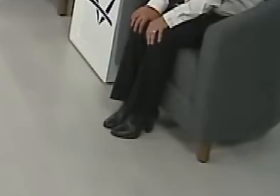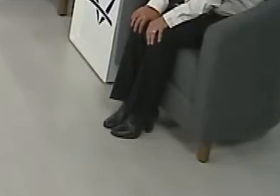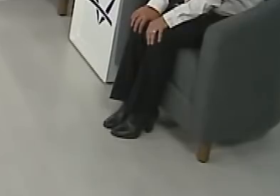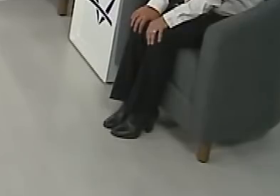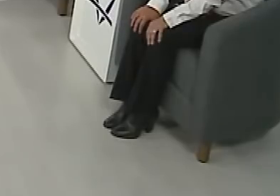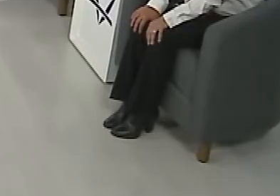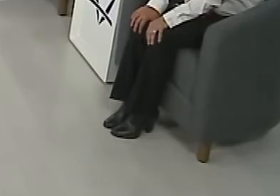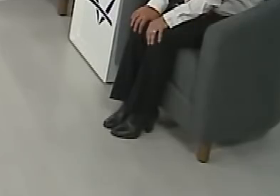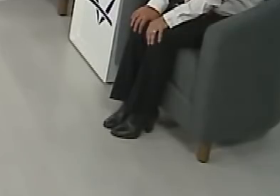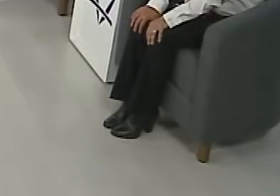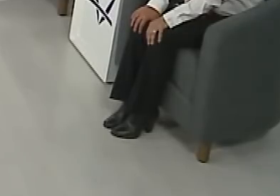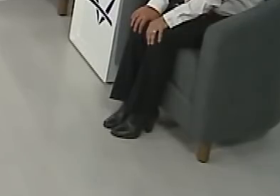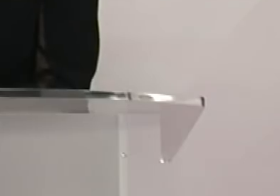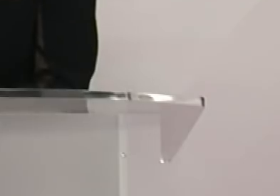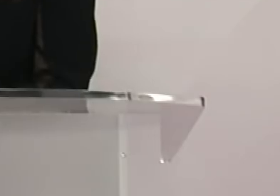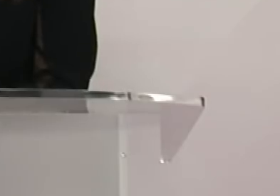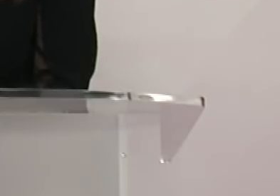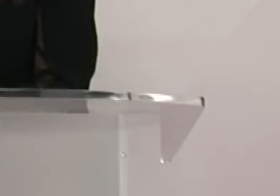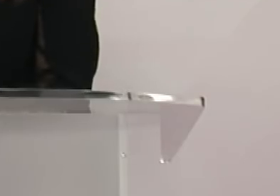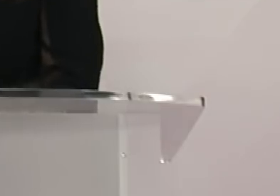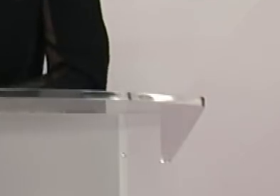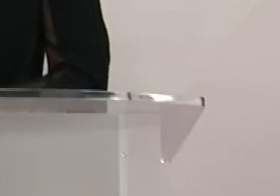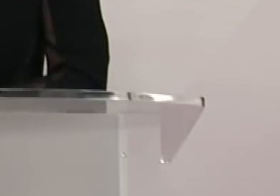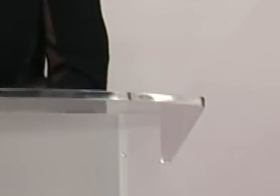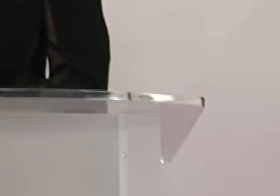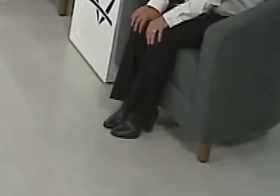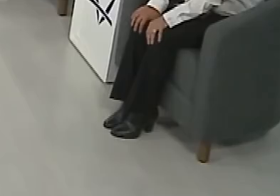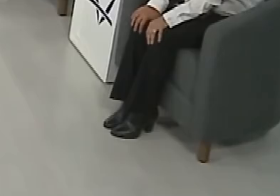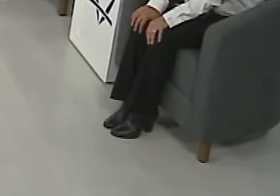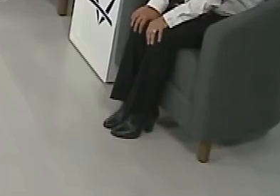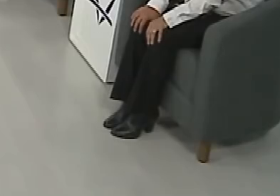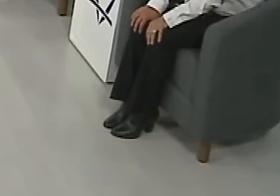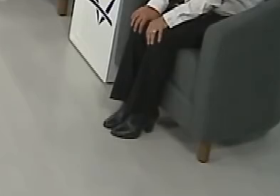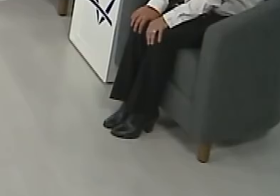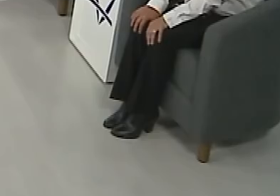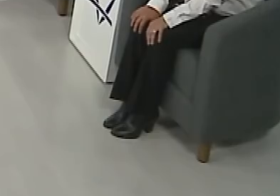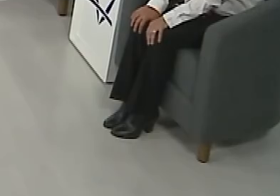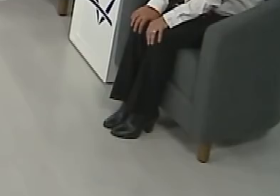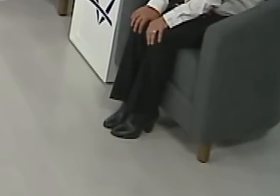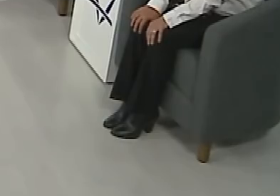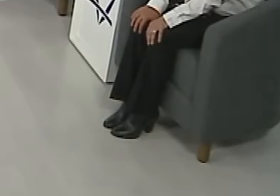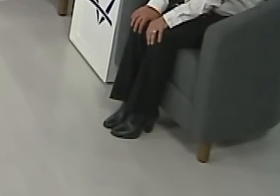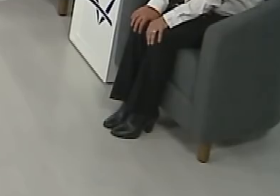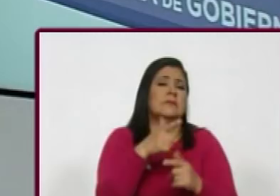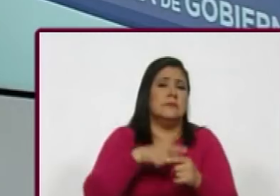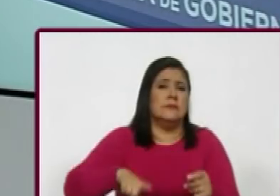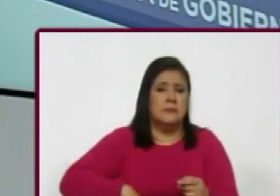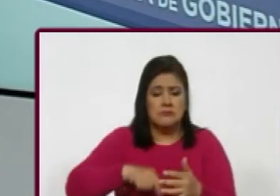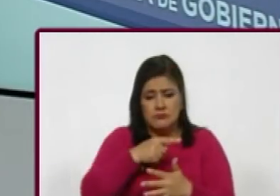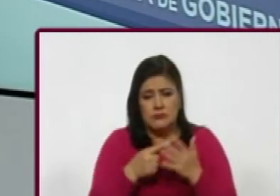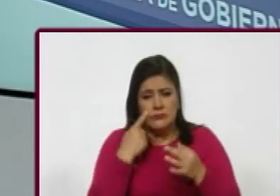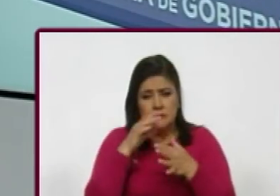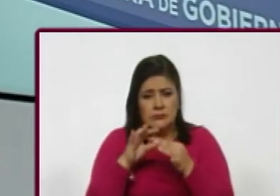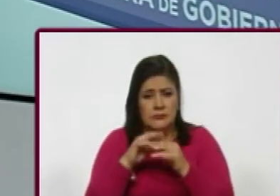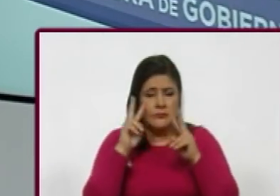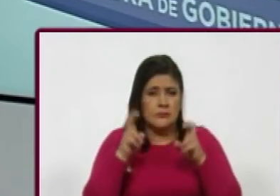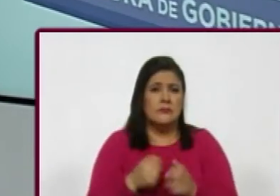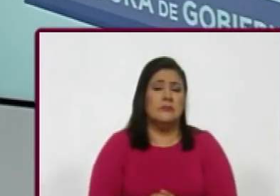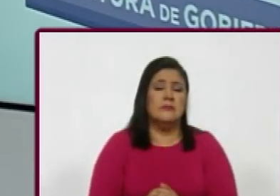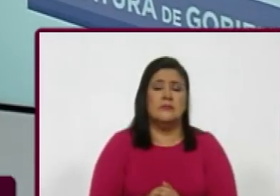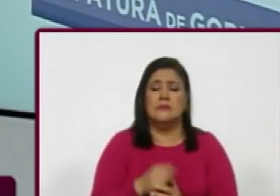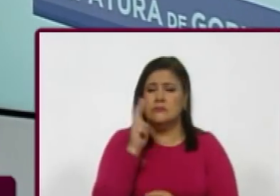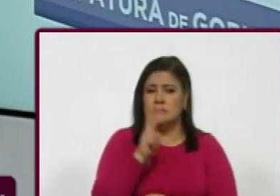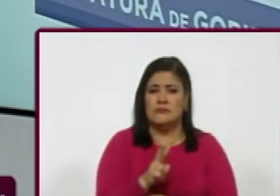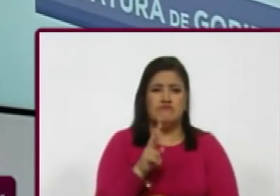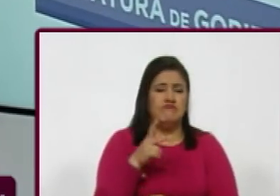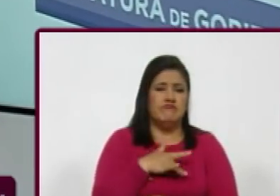Y en Canal 11 se realizó el tercer y último debate rumbo a la jefatura de gobierno de la Ciudad de México. Total oposición a que el actual